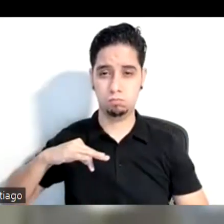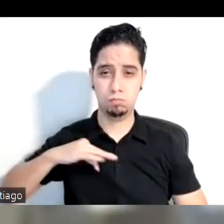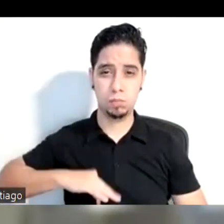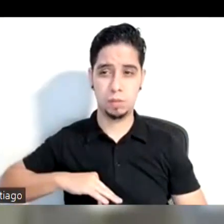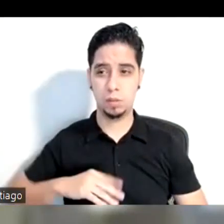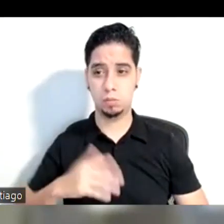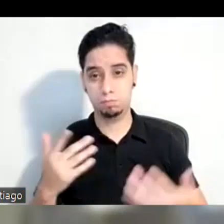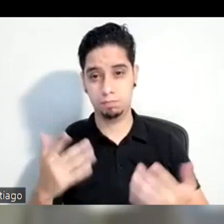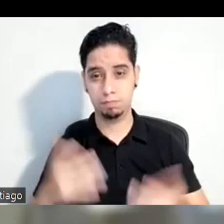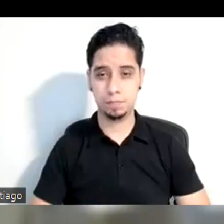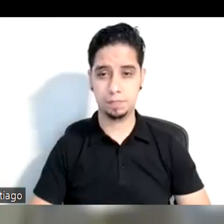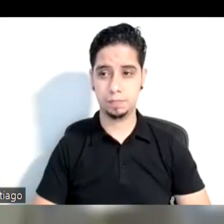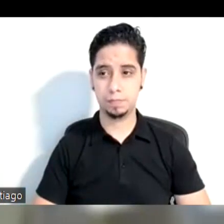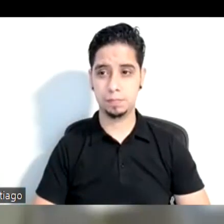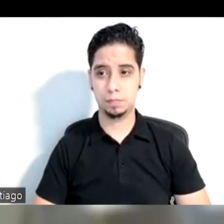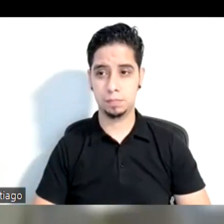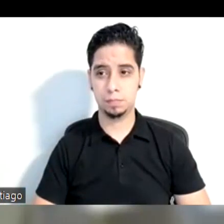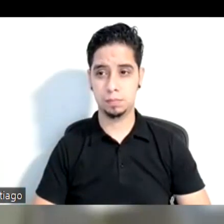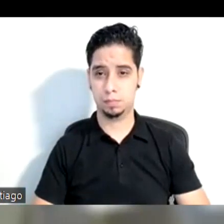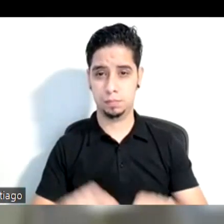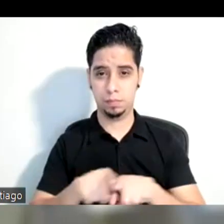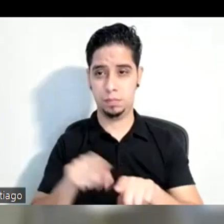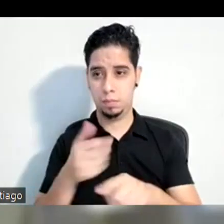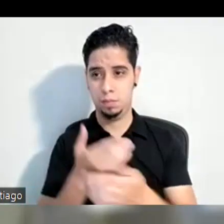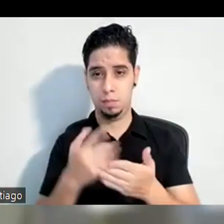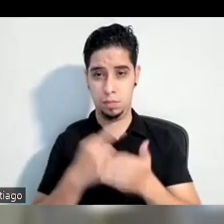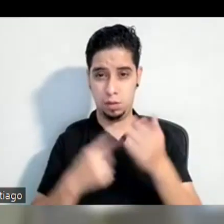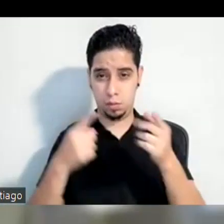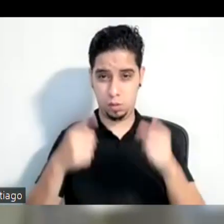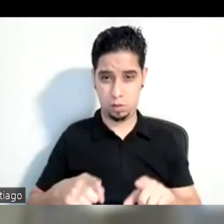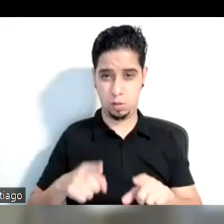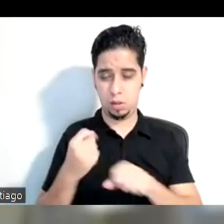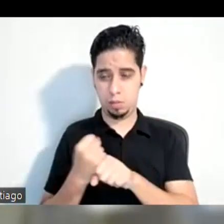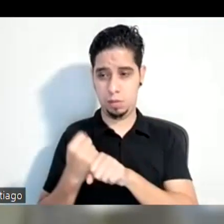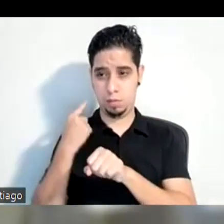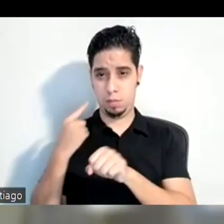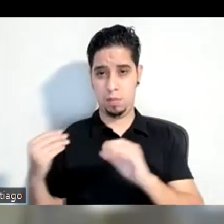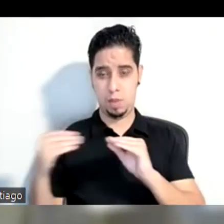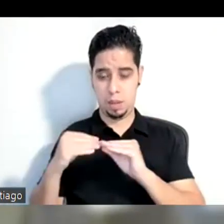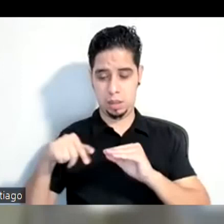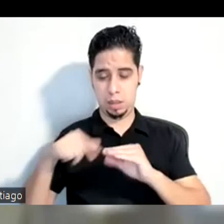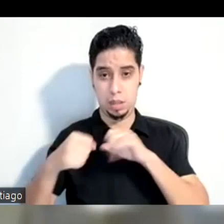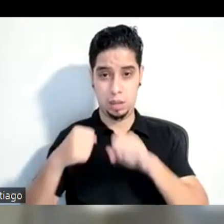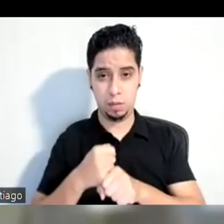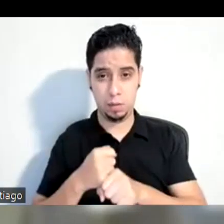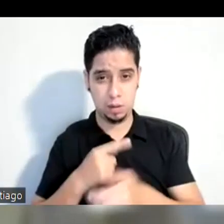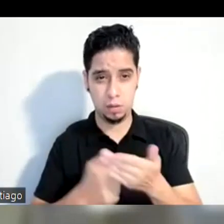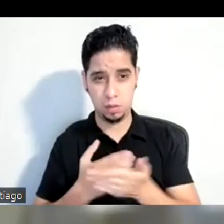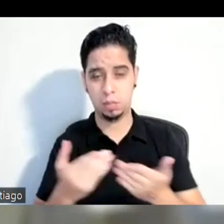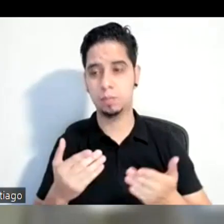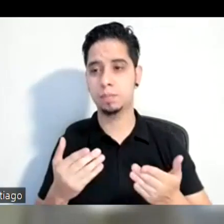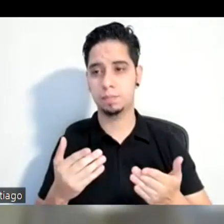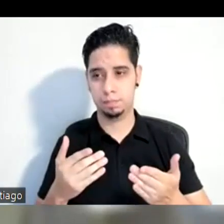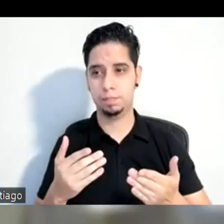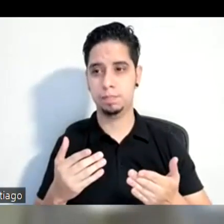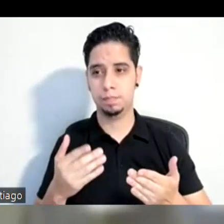un plus. Otra cosa que está pasando ya desde el año pasado, pero ha pasado todavía más este año con lo de Fiona y todo eso, es que las conferencias de prensa están